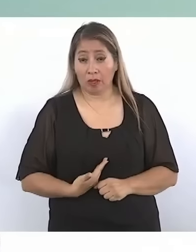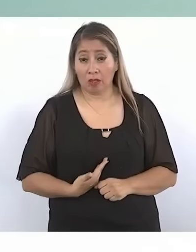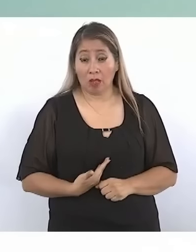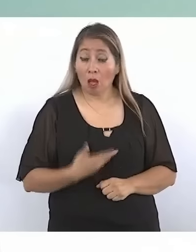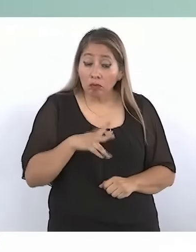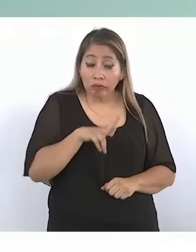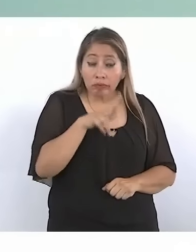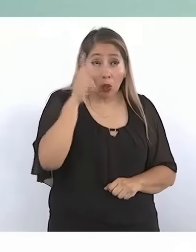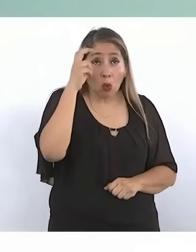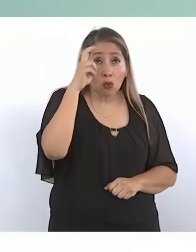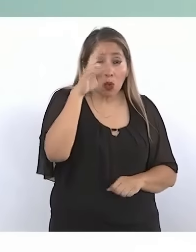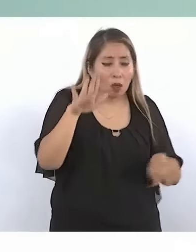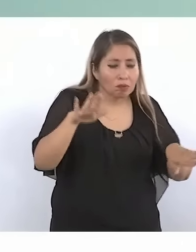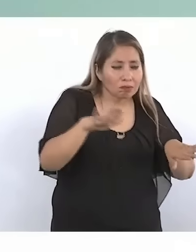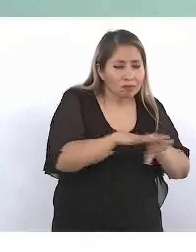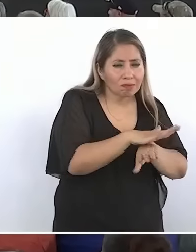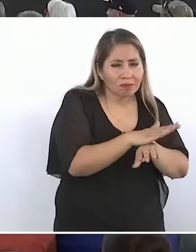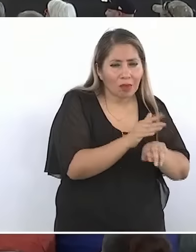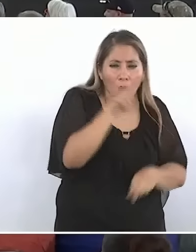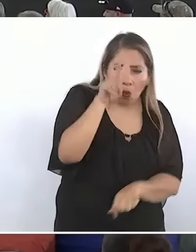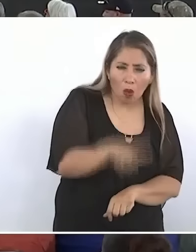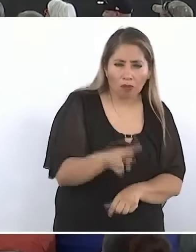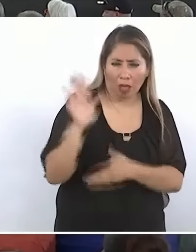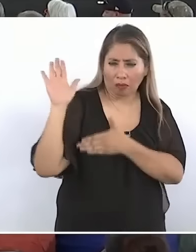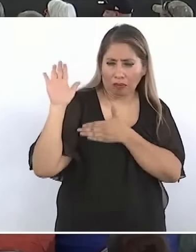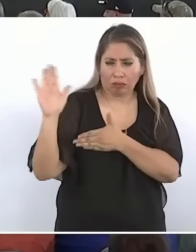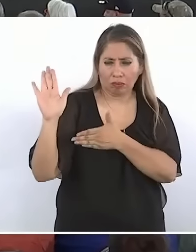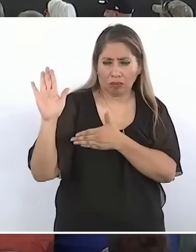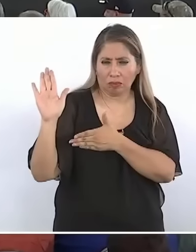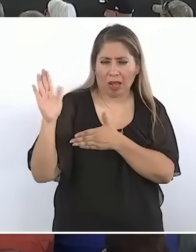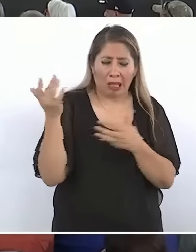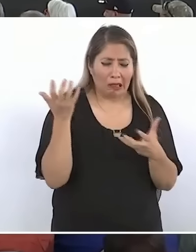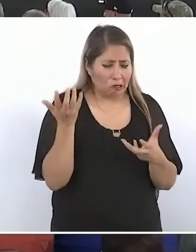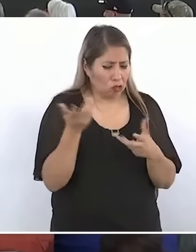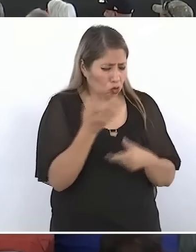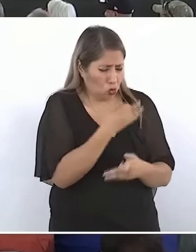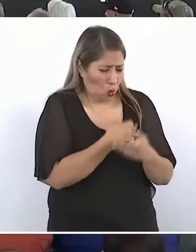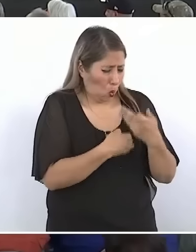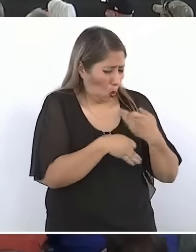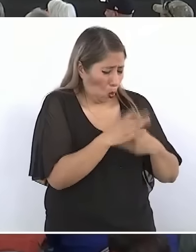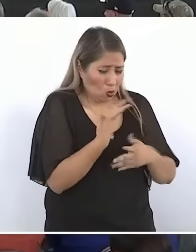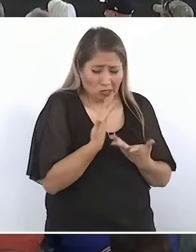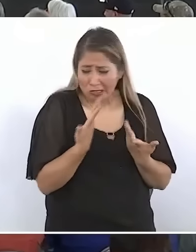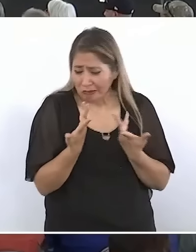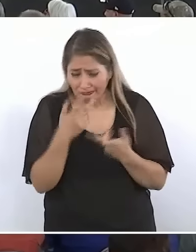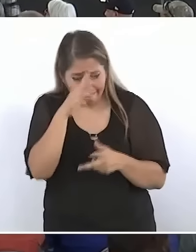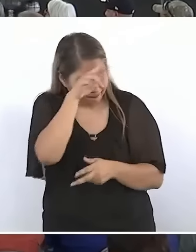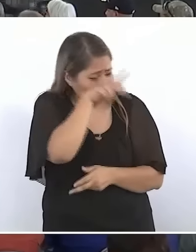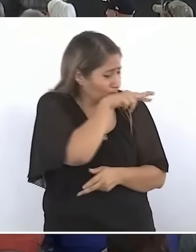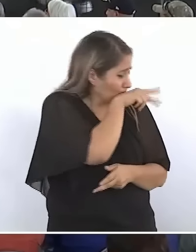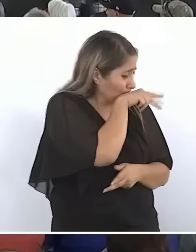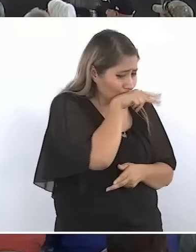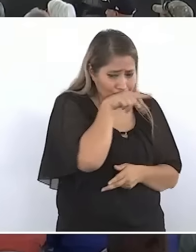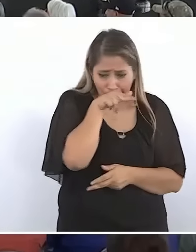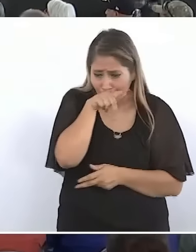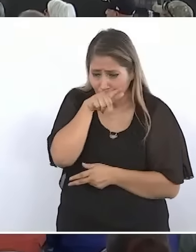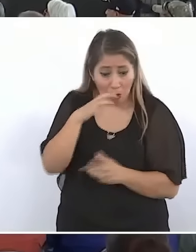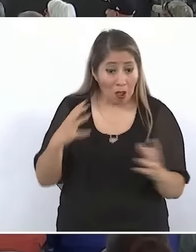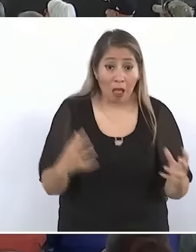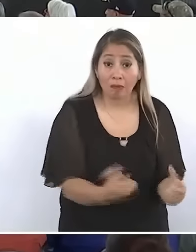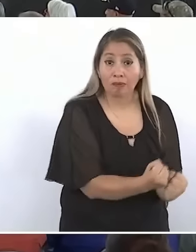López Obrador. Se comprometió a hacer todo lo que estuviera en sus posibilidades para la